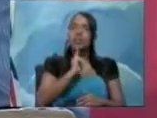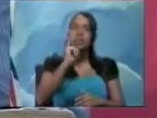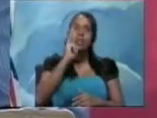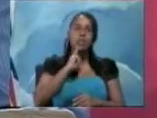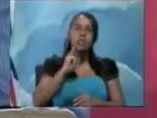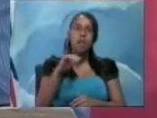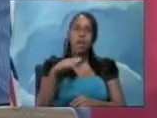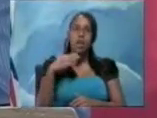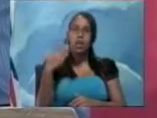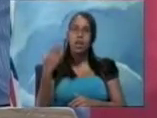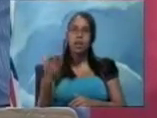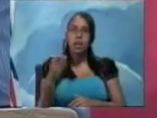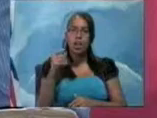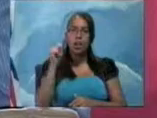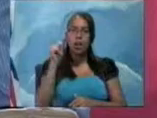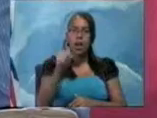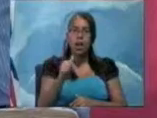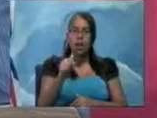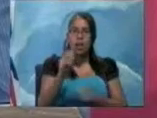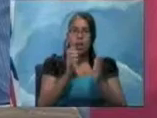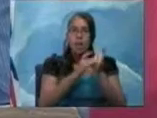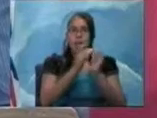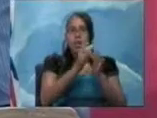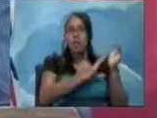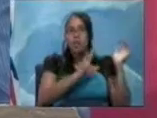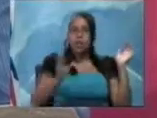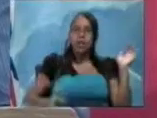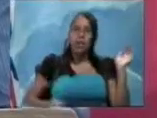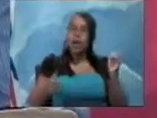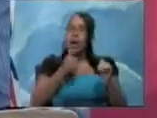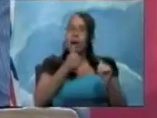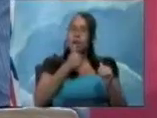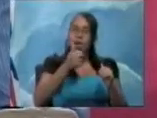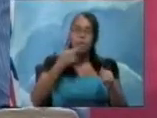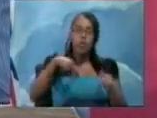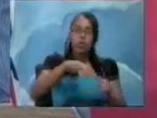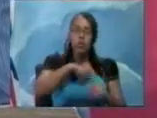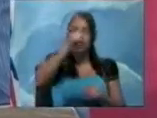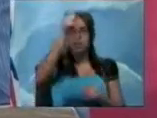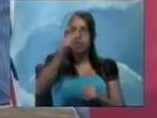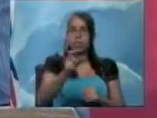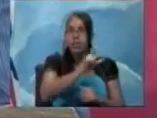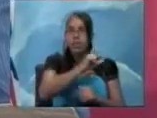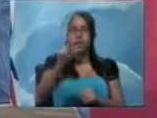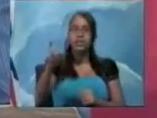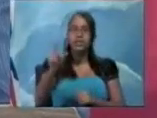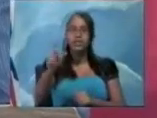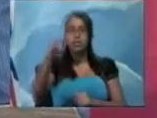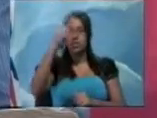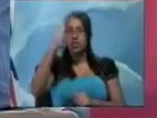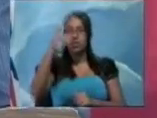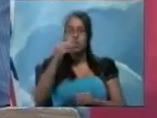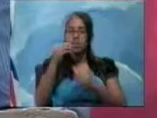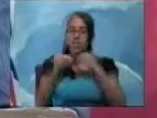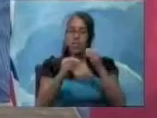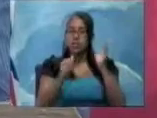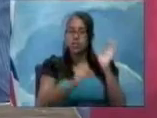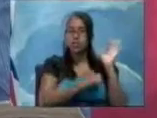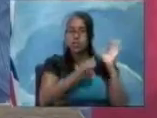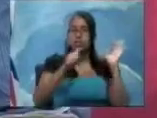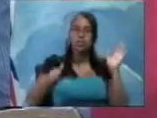que a este Jesús a quien vosotros crucificas Dios le ha hecho señor